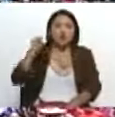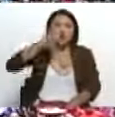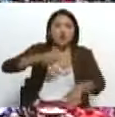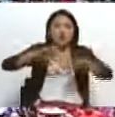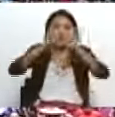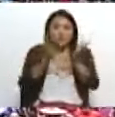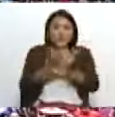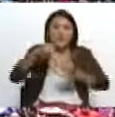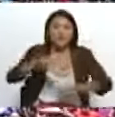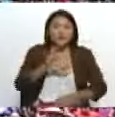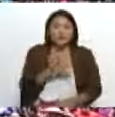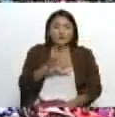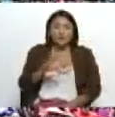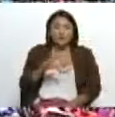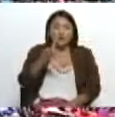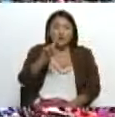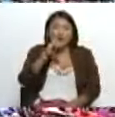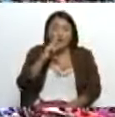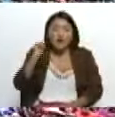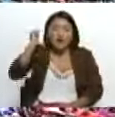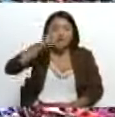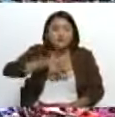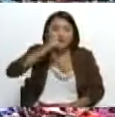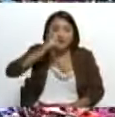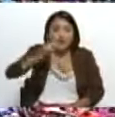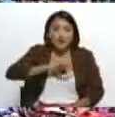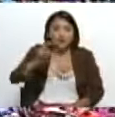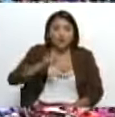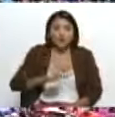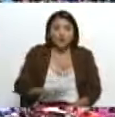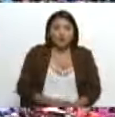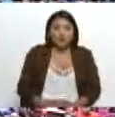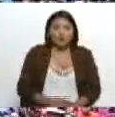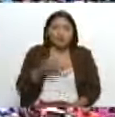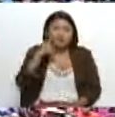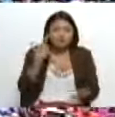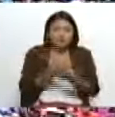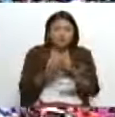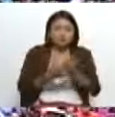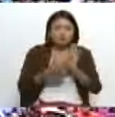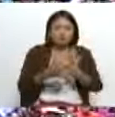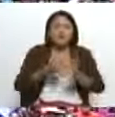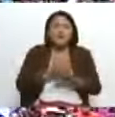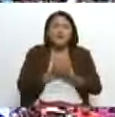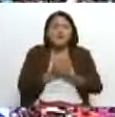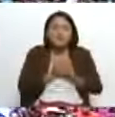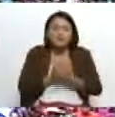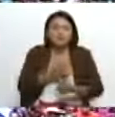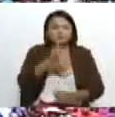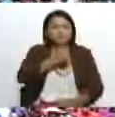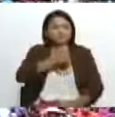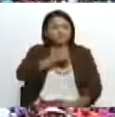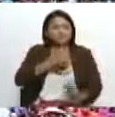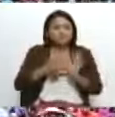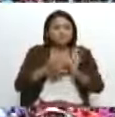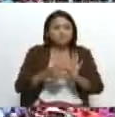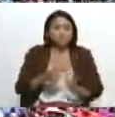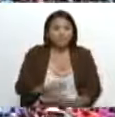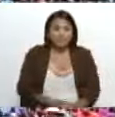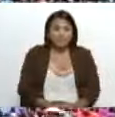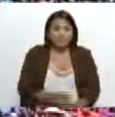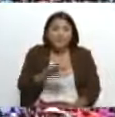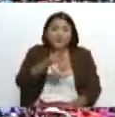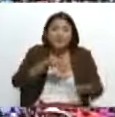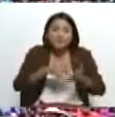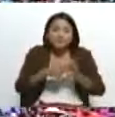a 531 años, tenemos una gran muestra de amor, de resistencia. ¿Y qué